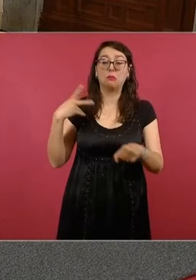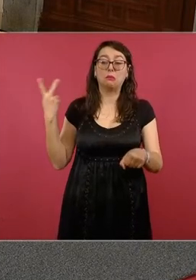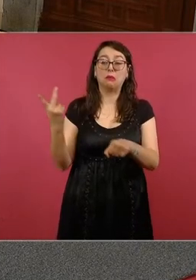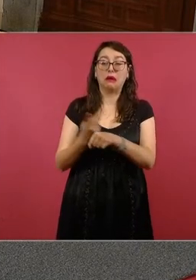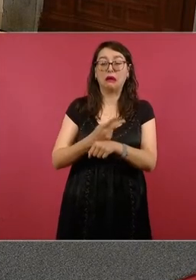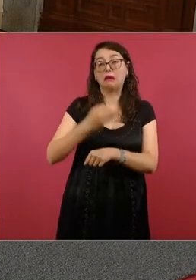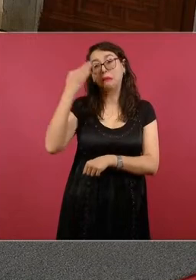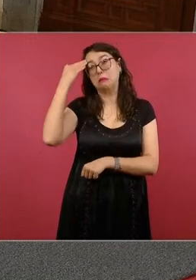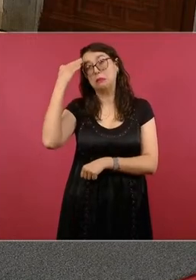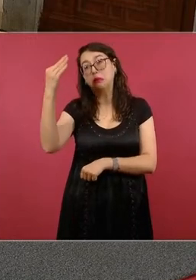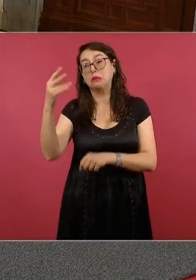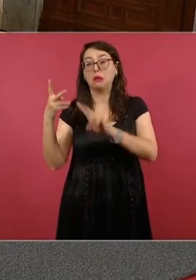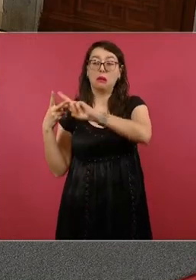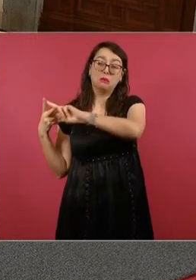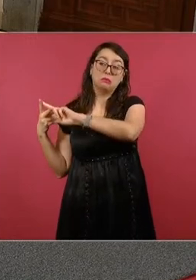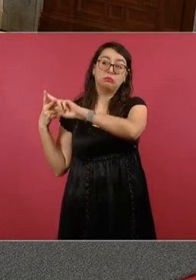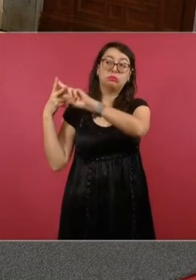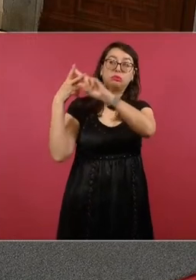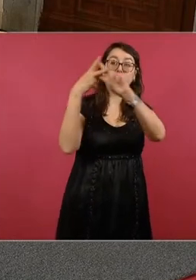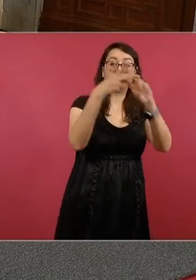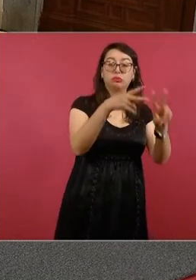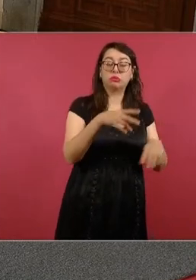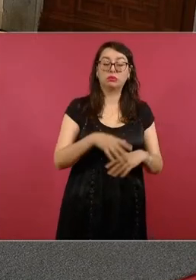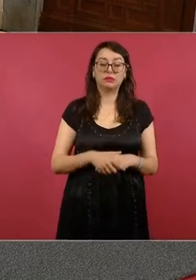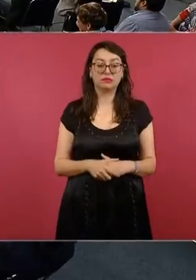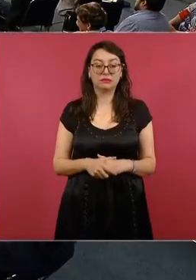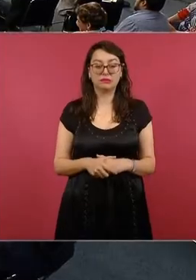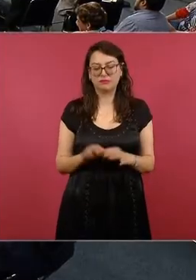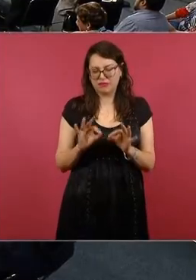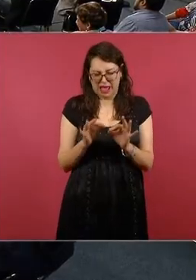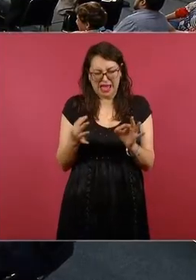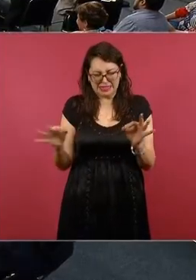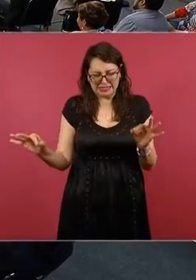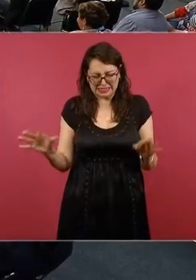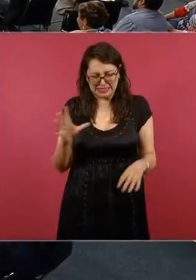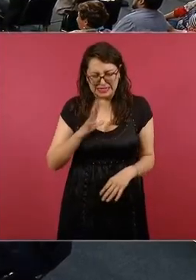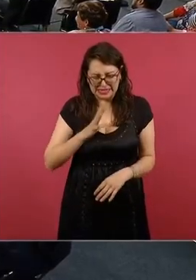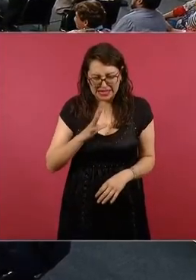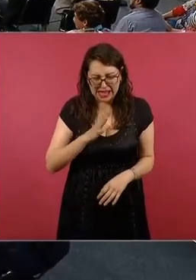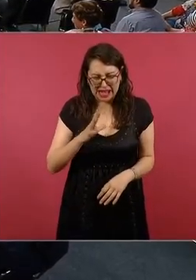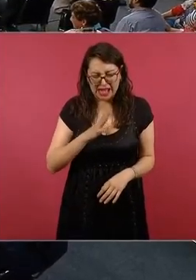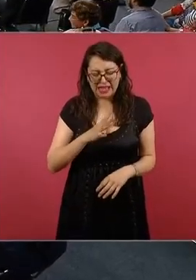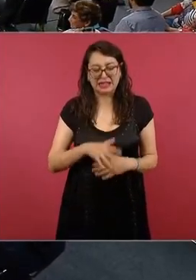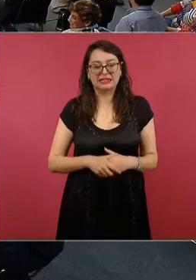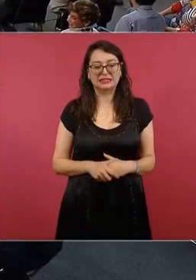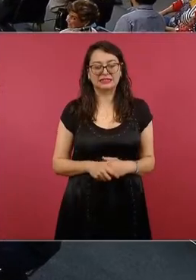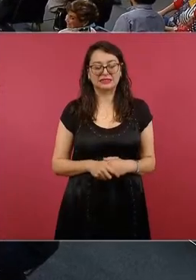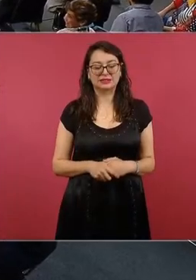llegada o salida de un cometa, cada, había un dicho, o sea, de vez en cuando, pues,